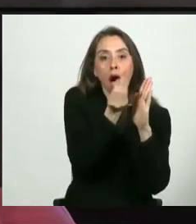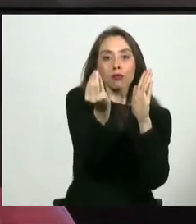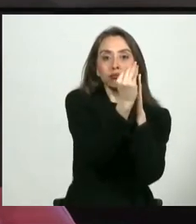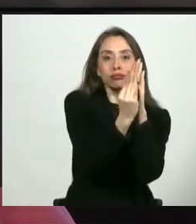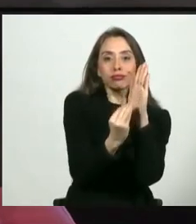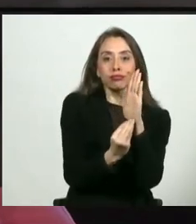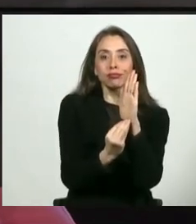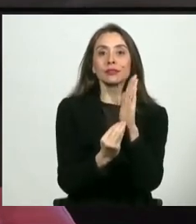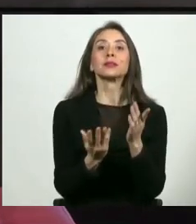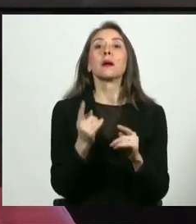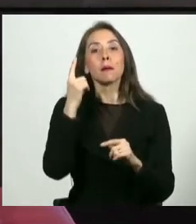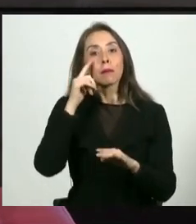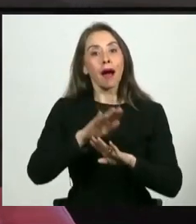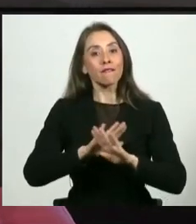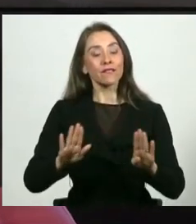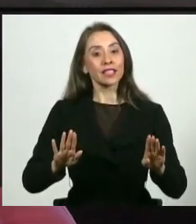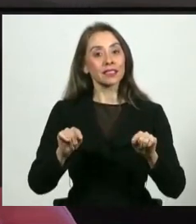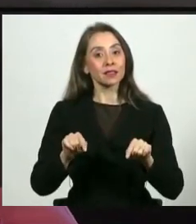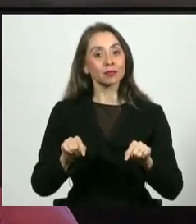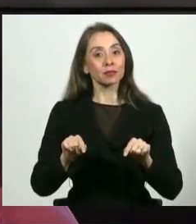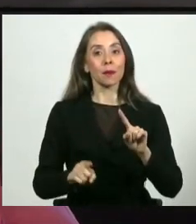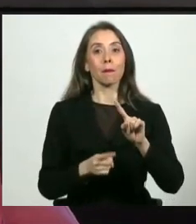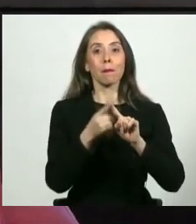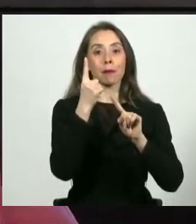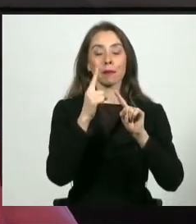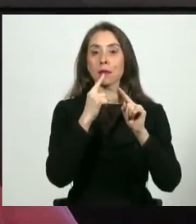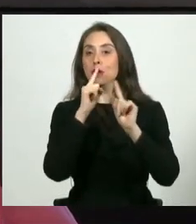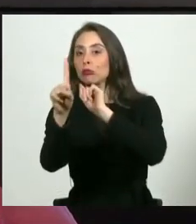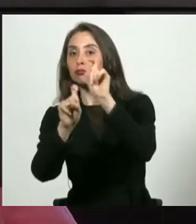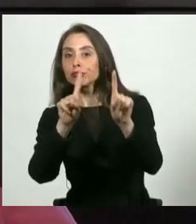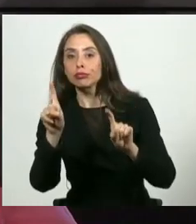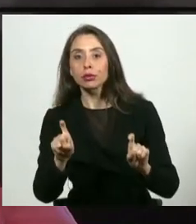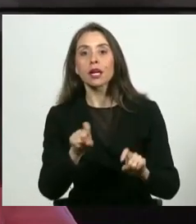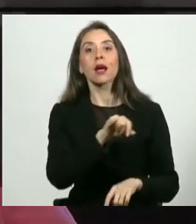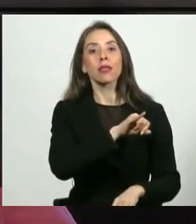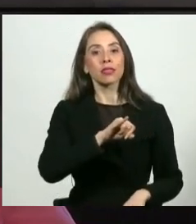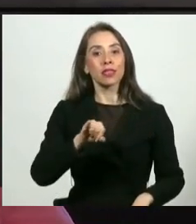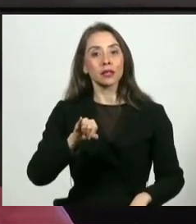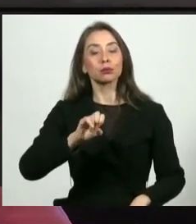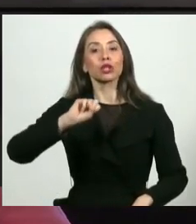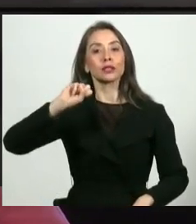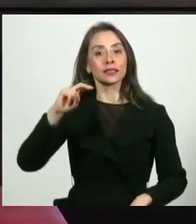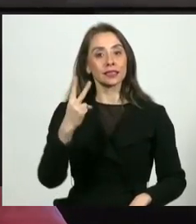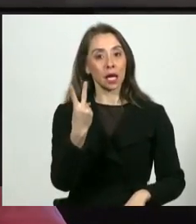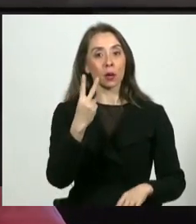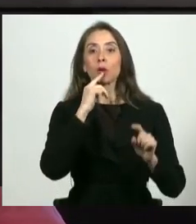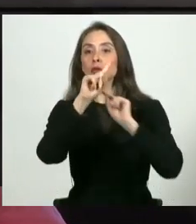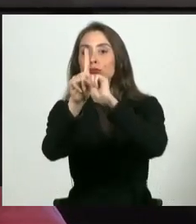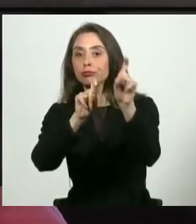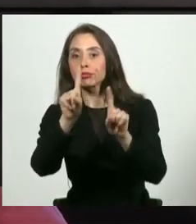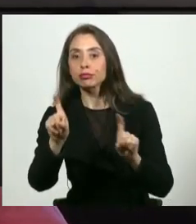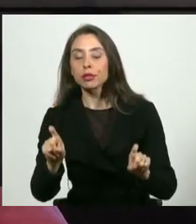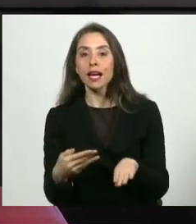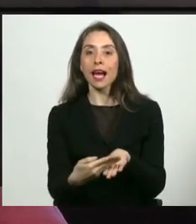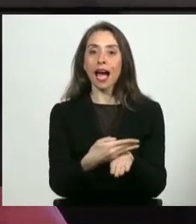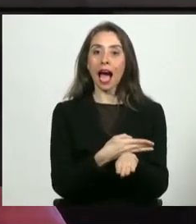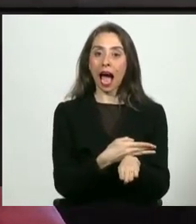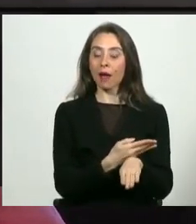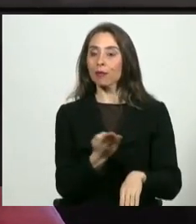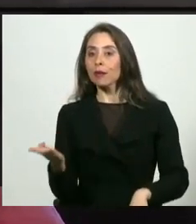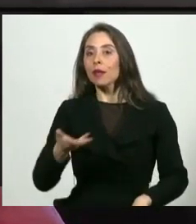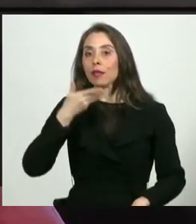inquietudes. Para terminar esta primera ronda, luego vamos a pasar a una segunda ronda, antes de ceder